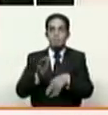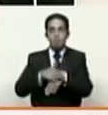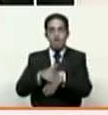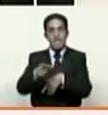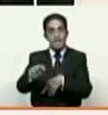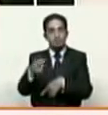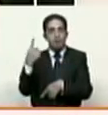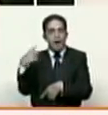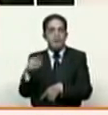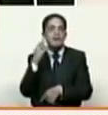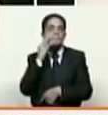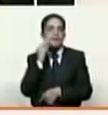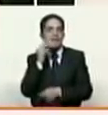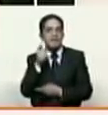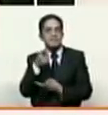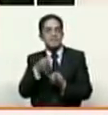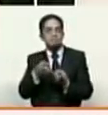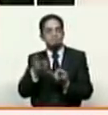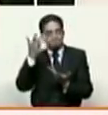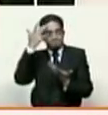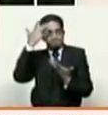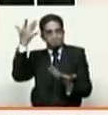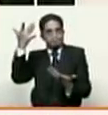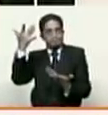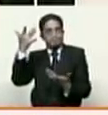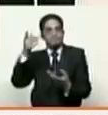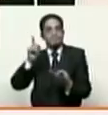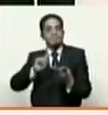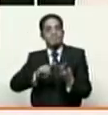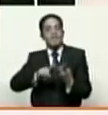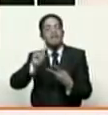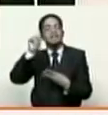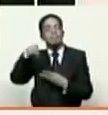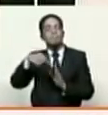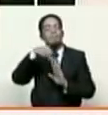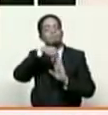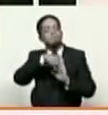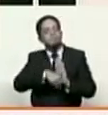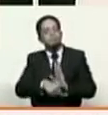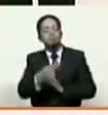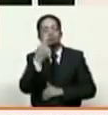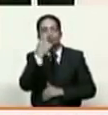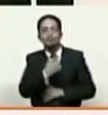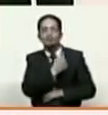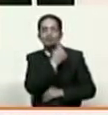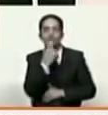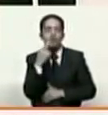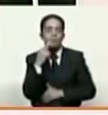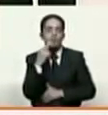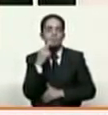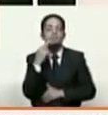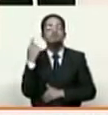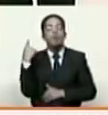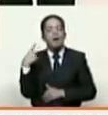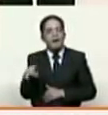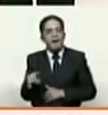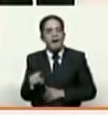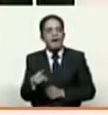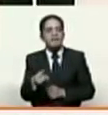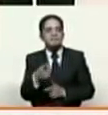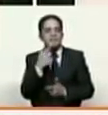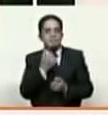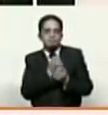dado, la experiencia acumulada, pero sobre todo el profundo compromiso que tienen nuestros adultos mayores con nuestra